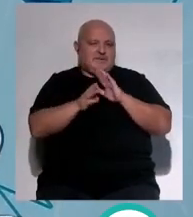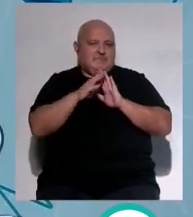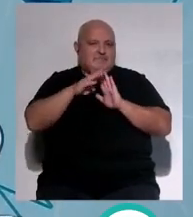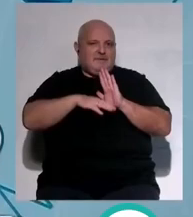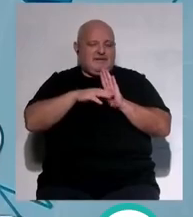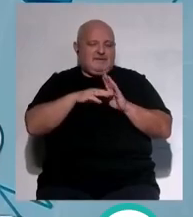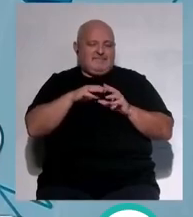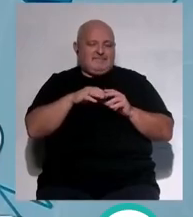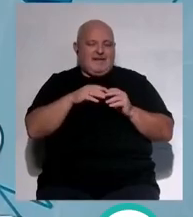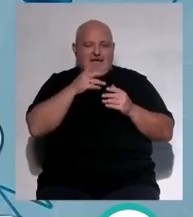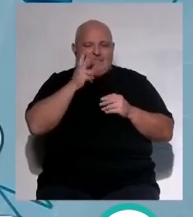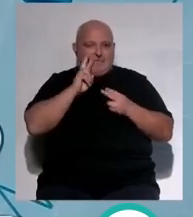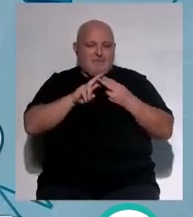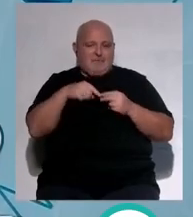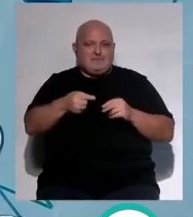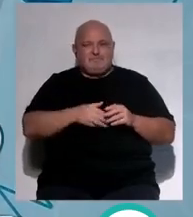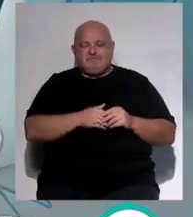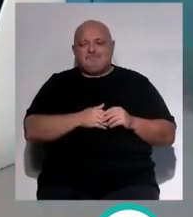uno de ustedes ahí al otro lado hasta ahora mismo